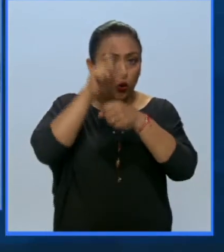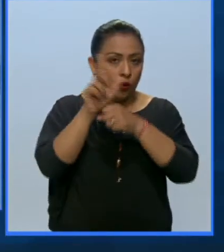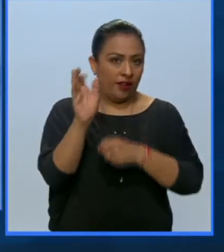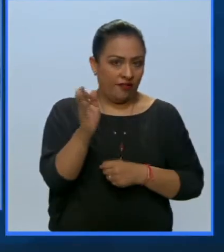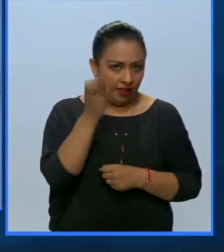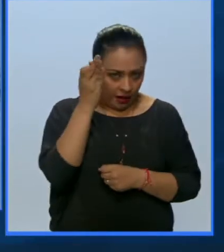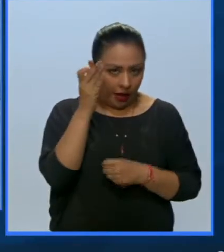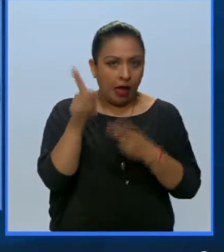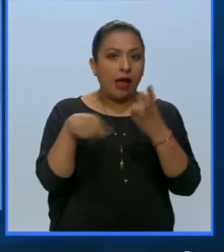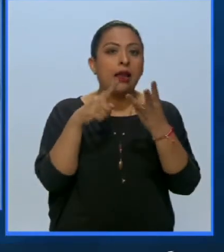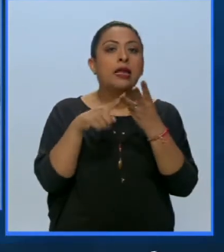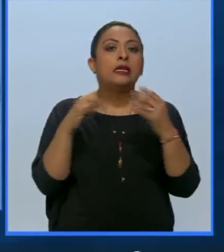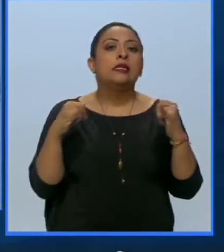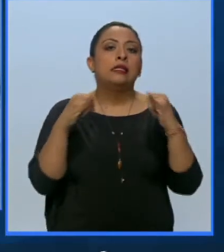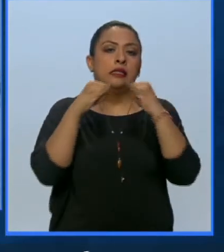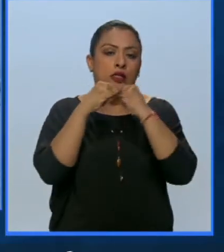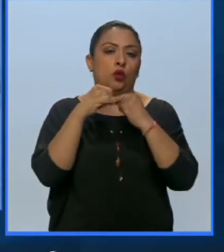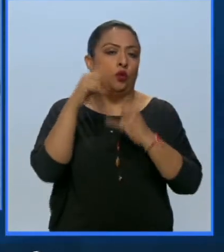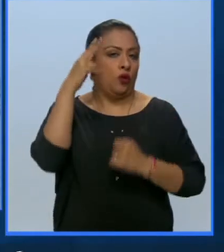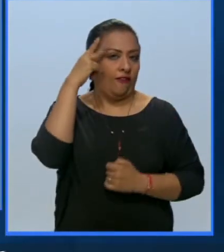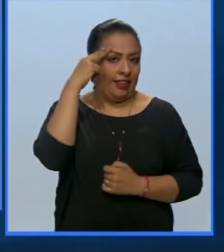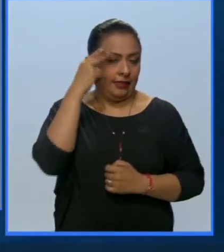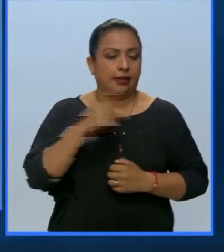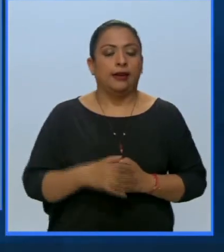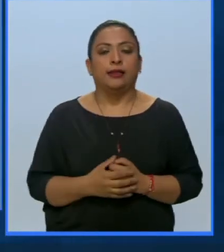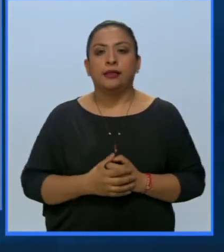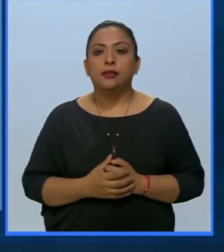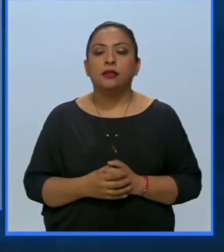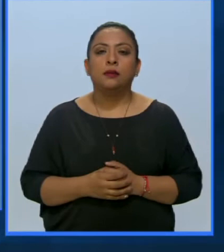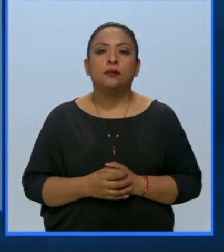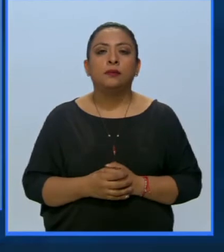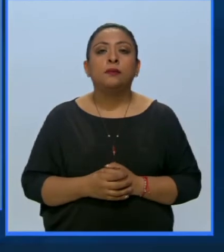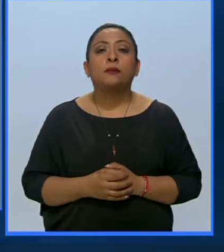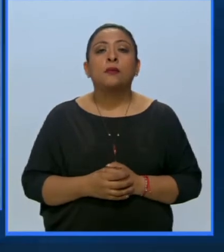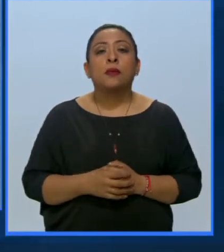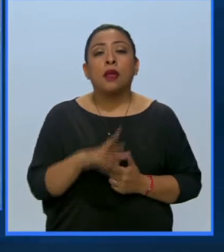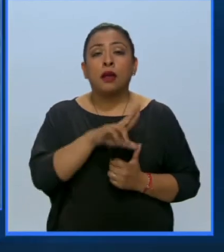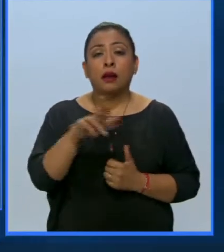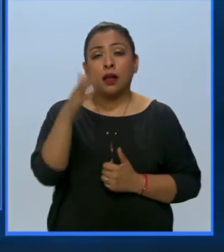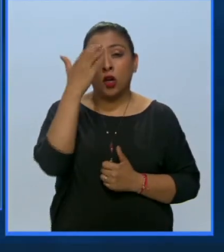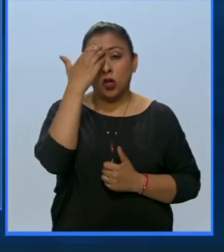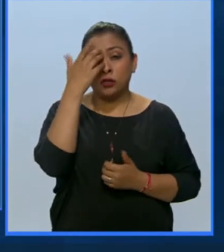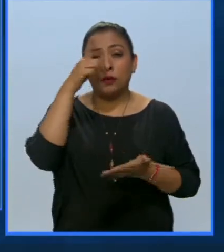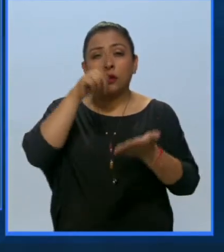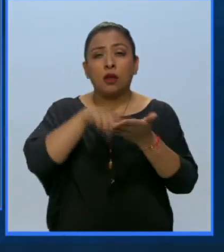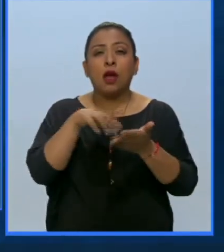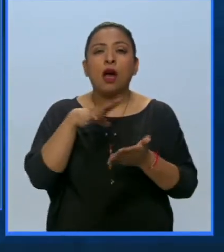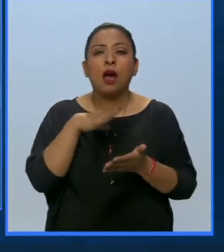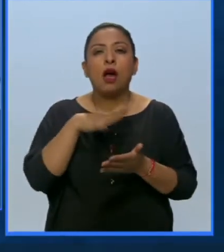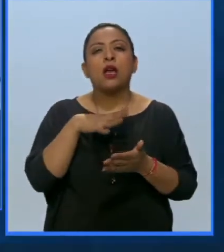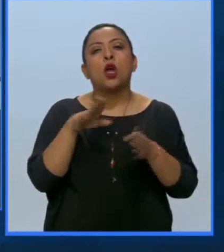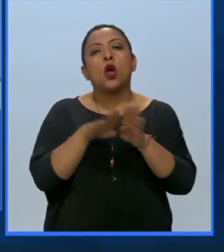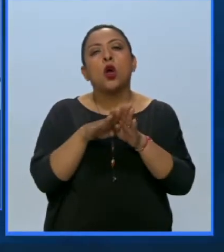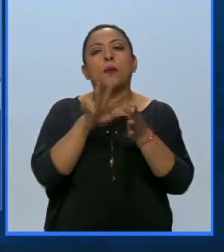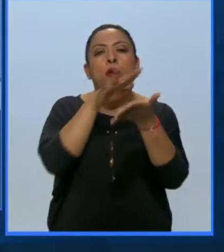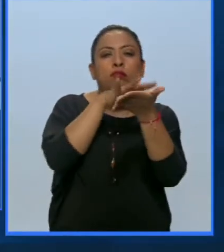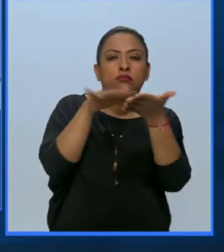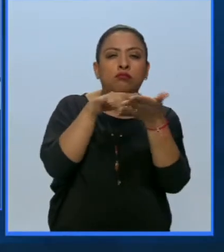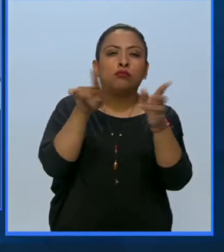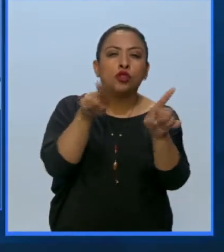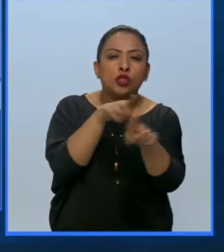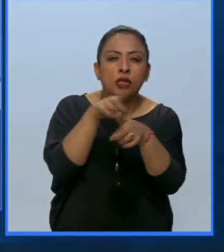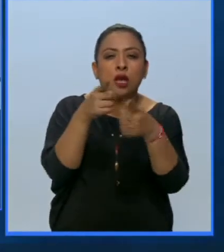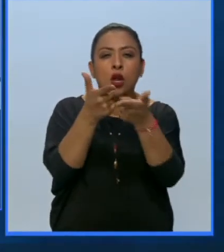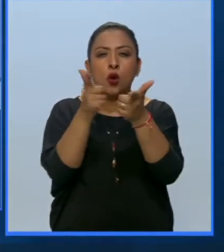Federal y el Instituto Nacional de Bellas Artes. El reconocimiento incluyó una velada literario-musical, en donde un